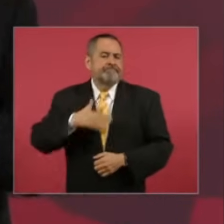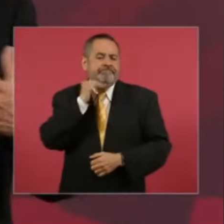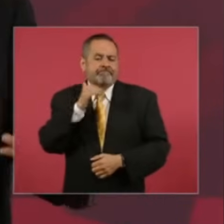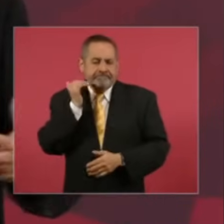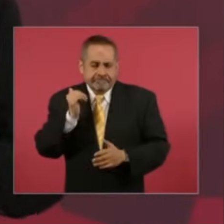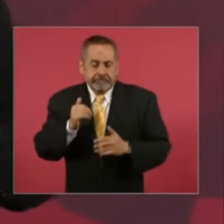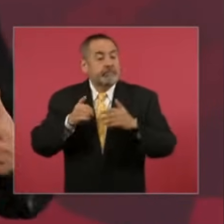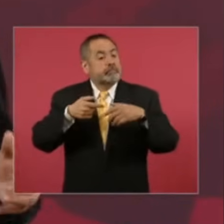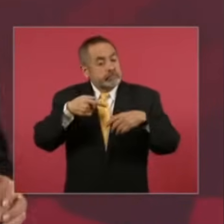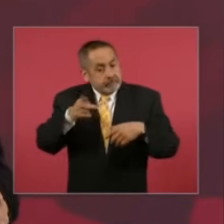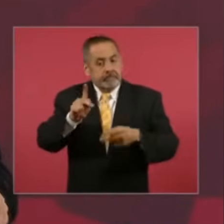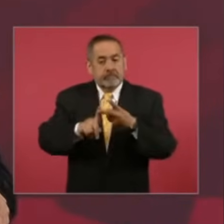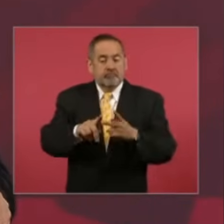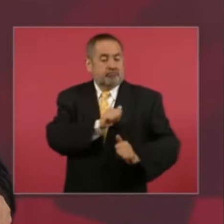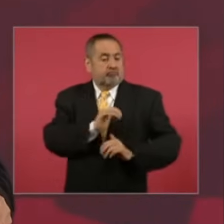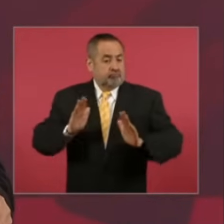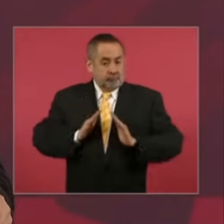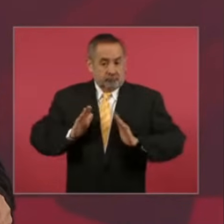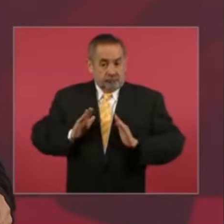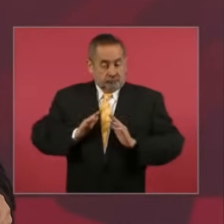Pero el ejército mexicano